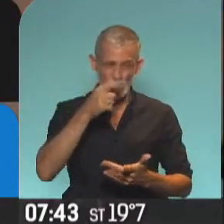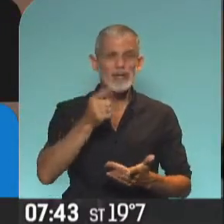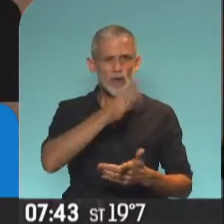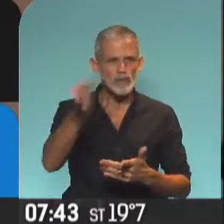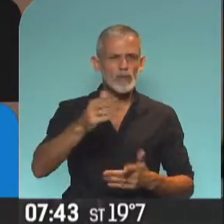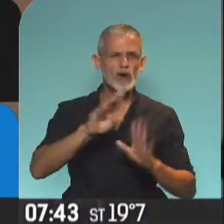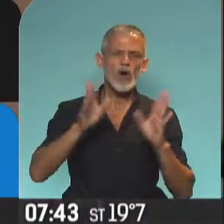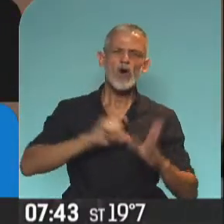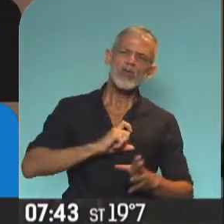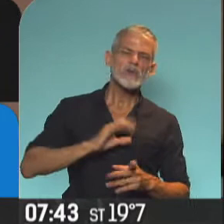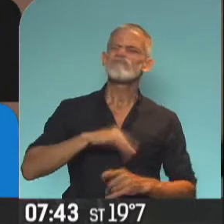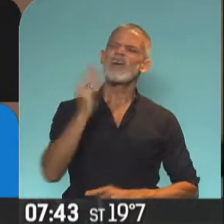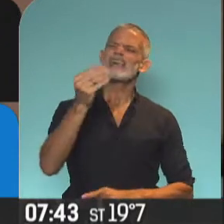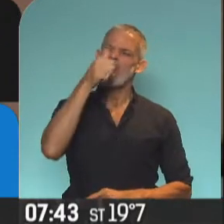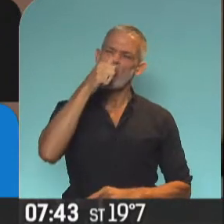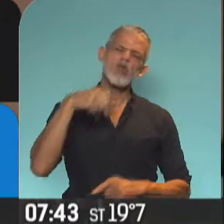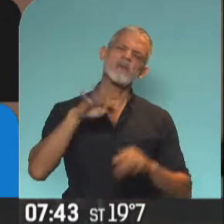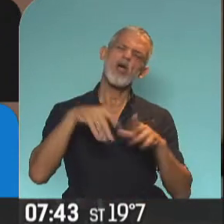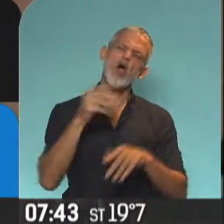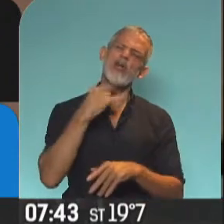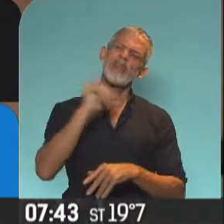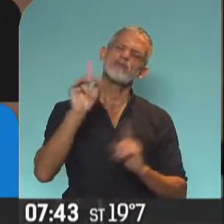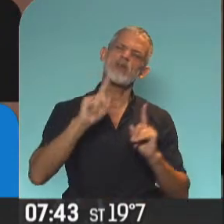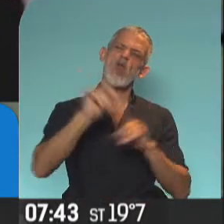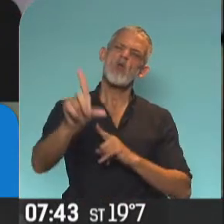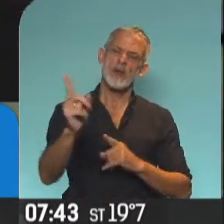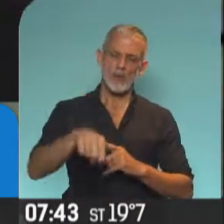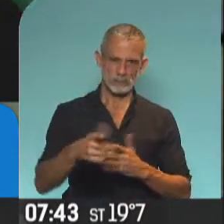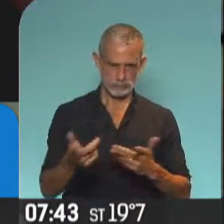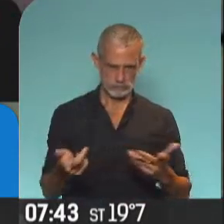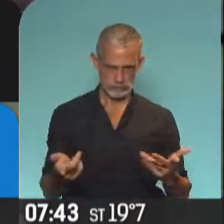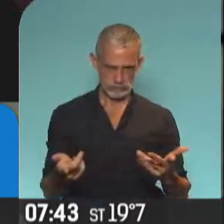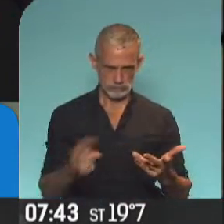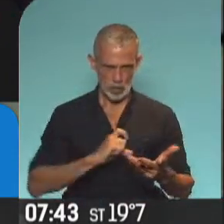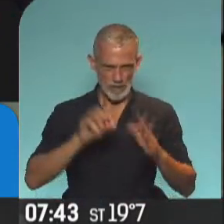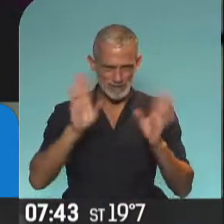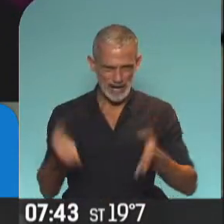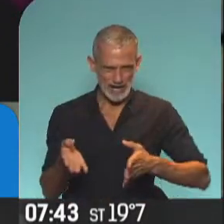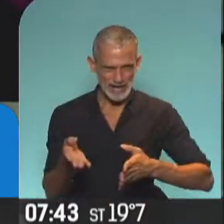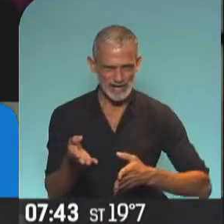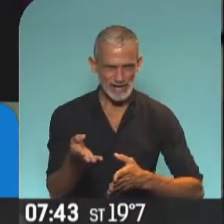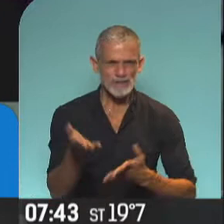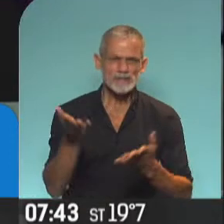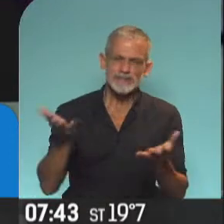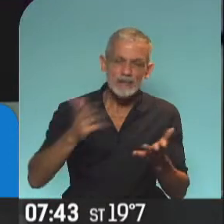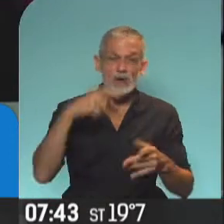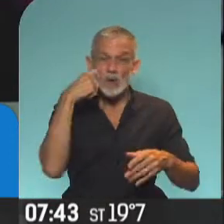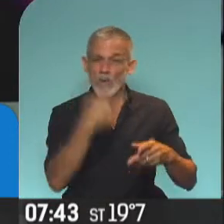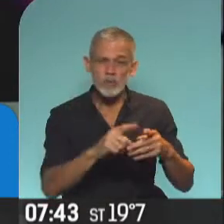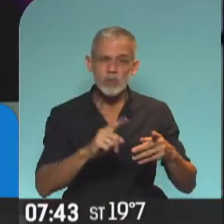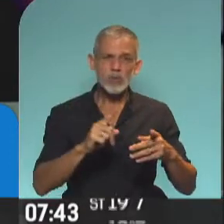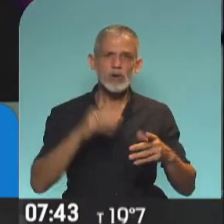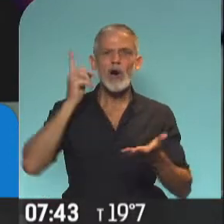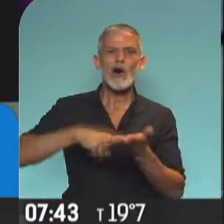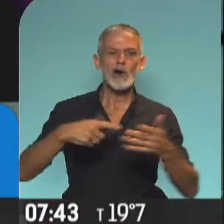anuncio le dijo lo nissan y domingo tomamos denuncia exactamente yo creo que el desafío para los casos en que se violan las órdenes de restricción